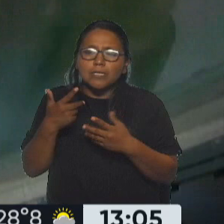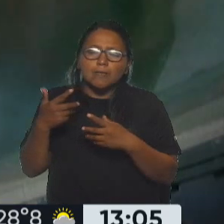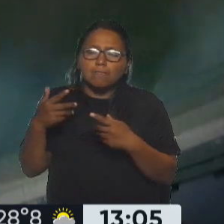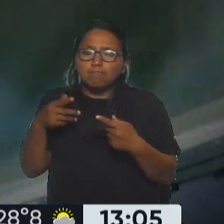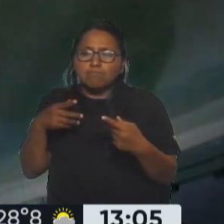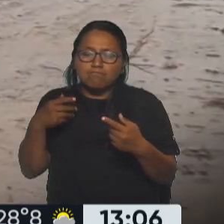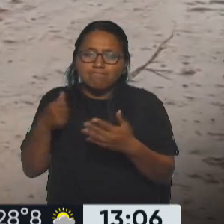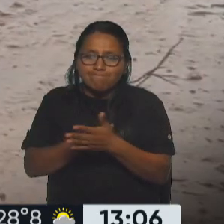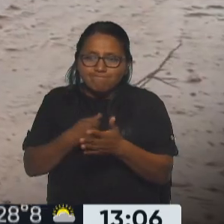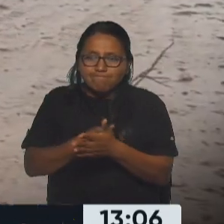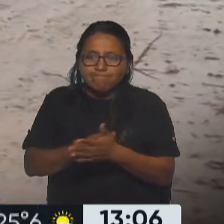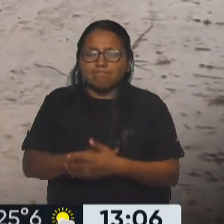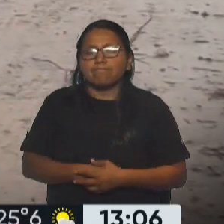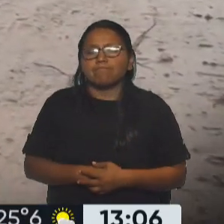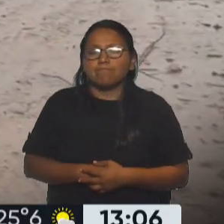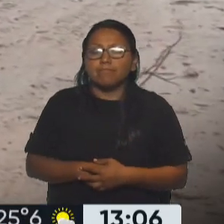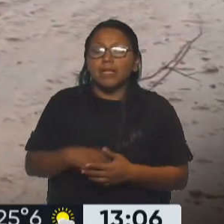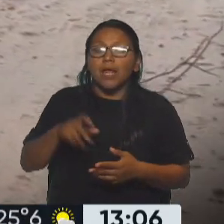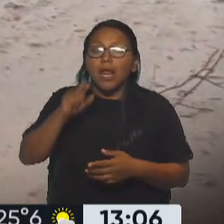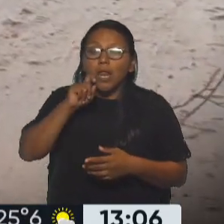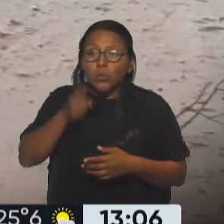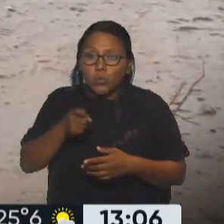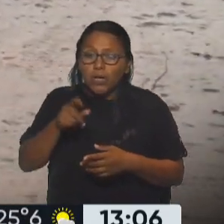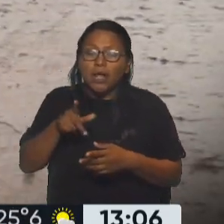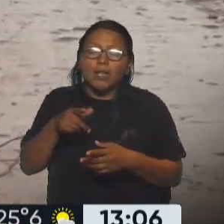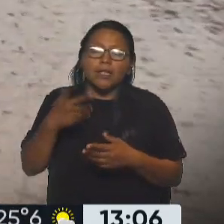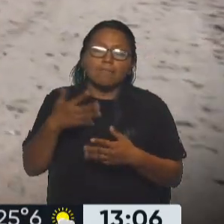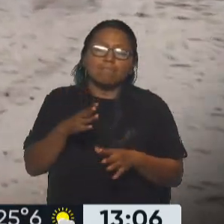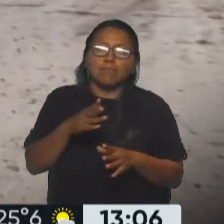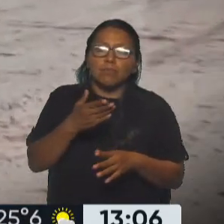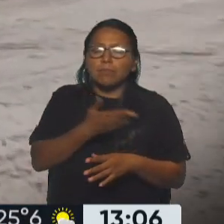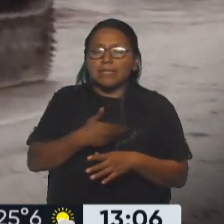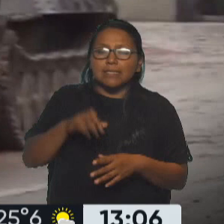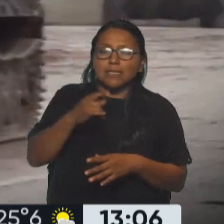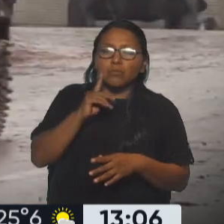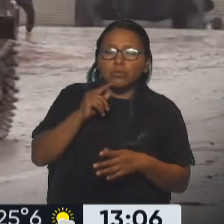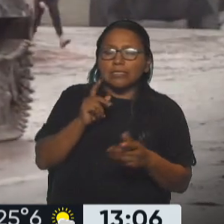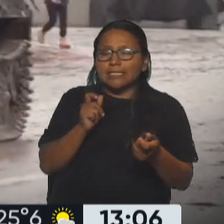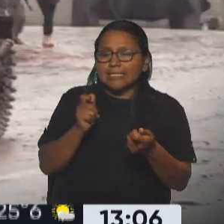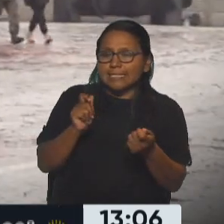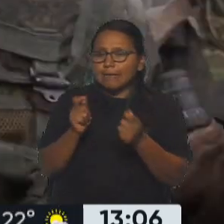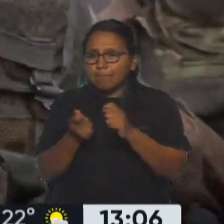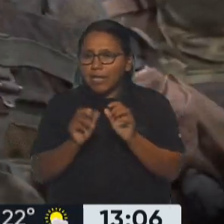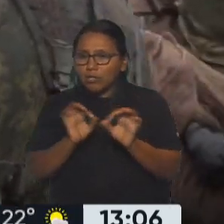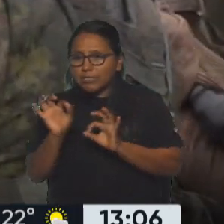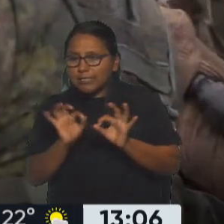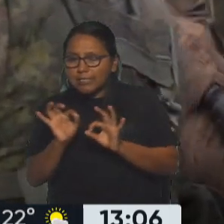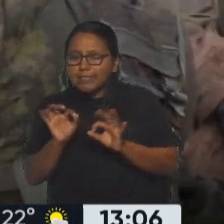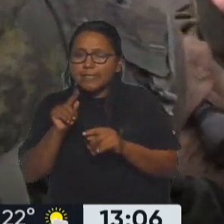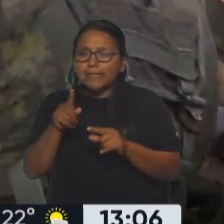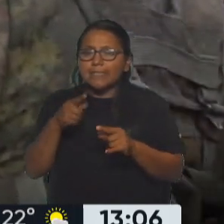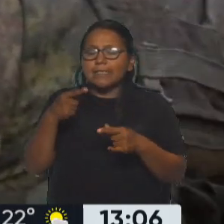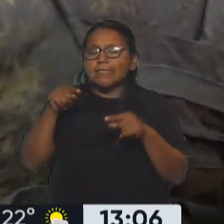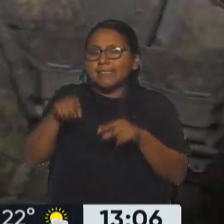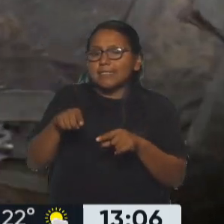activas. La resistencia ucraniana obligó a Putin a ir modificando sucesivamente sus objetivos militares y a